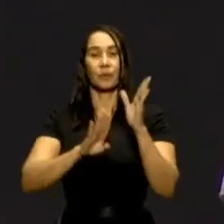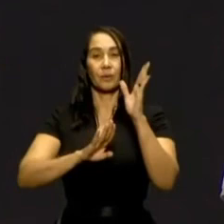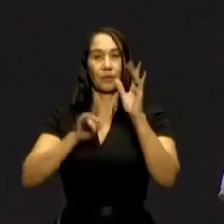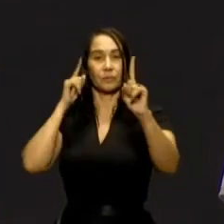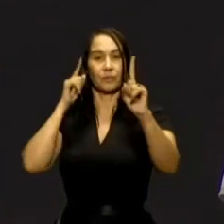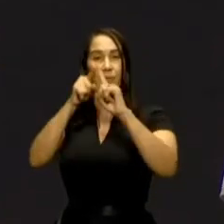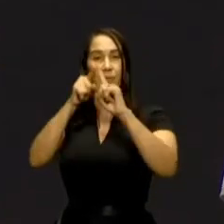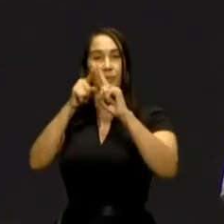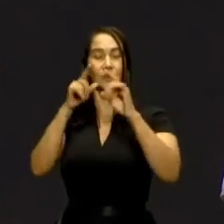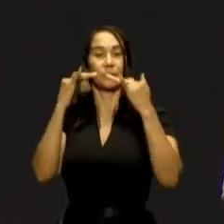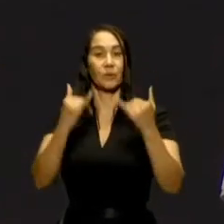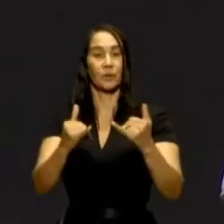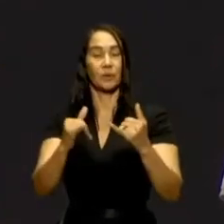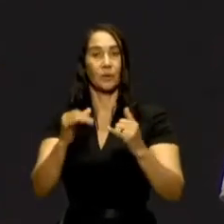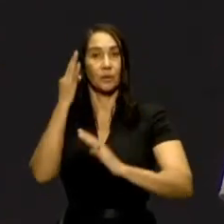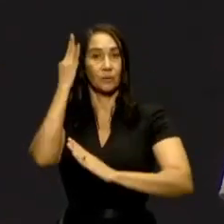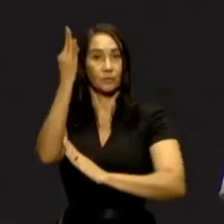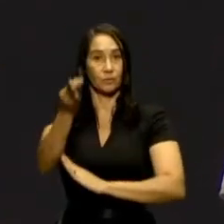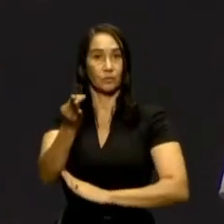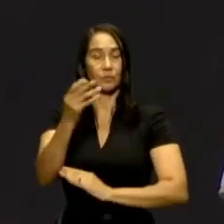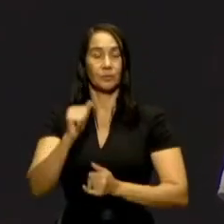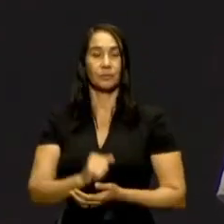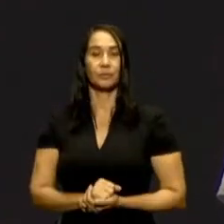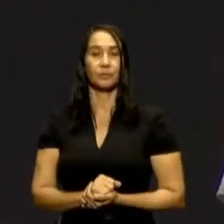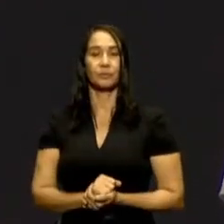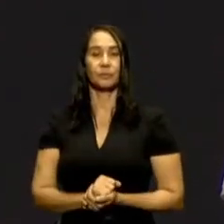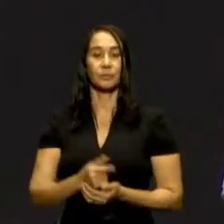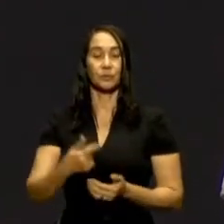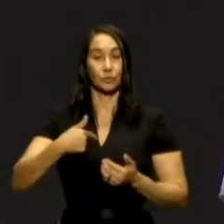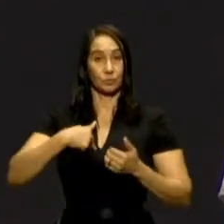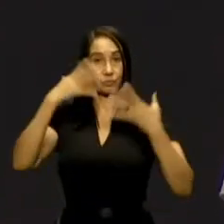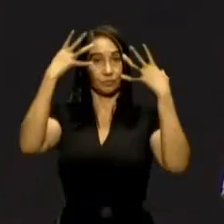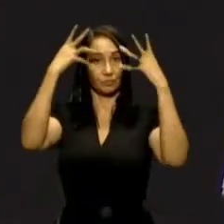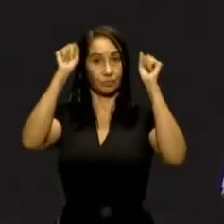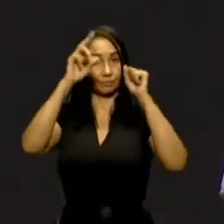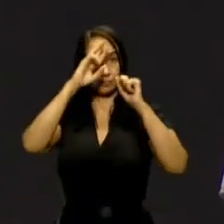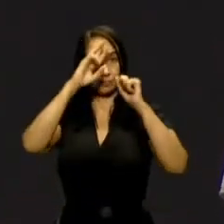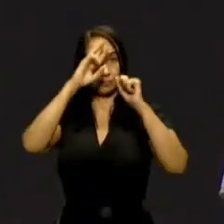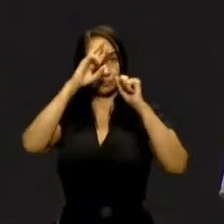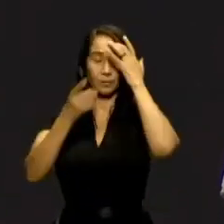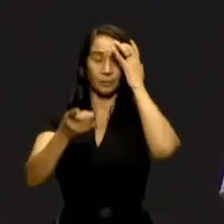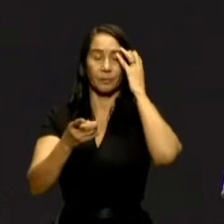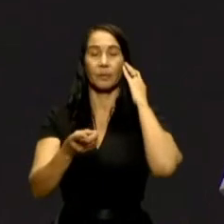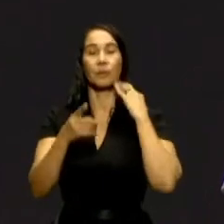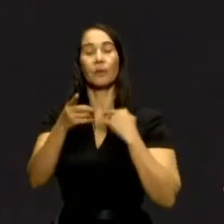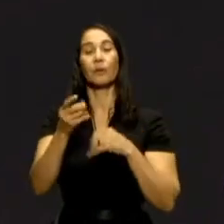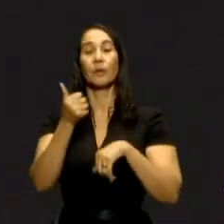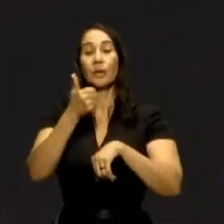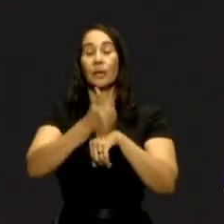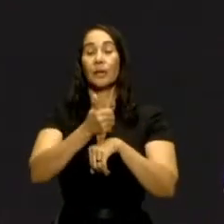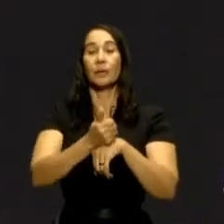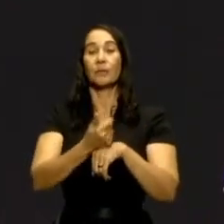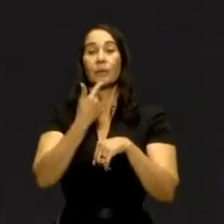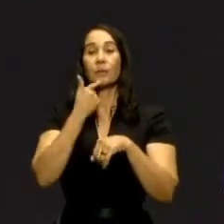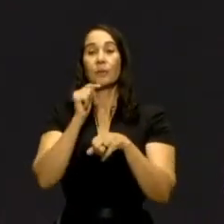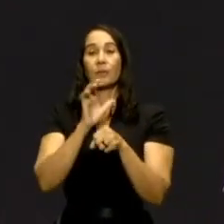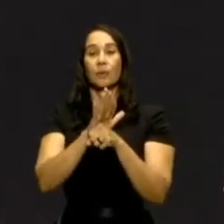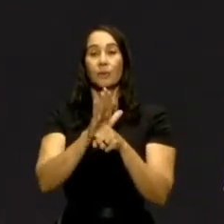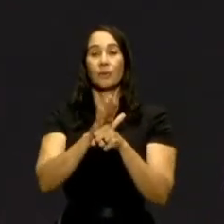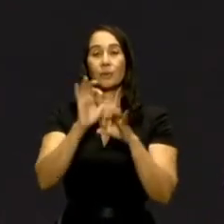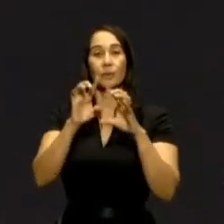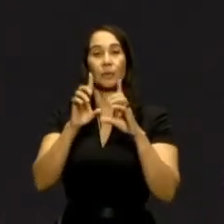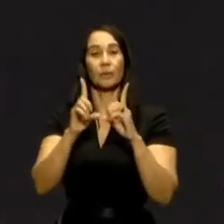desafíos actuales y futuros. Como presidente de la República Dominicana, reafirmo mi compromiso con